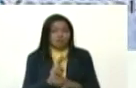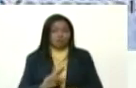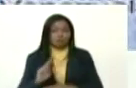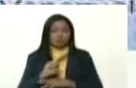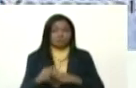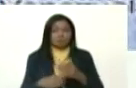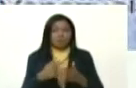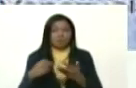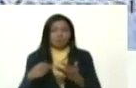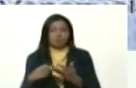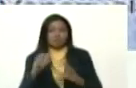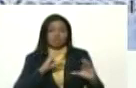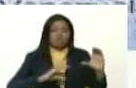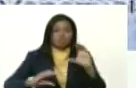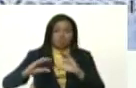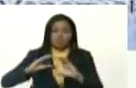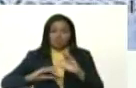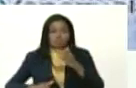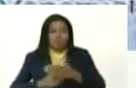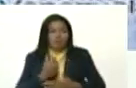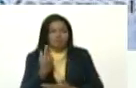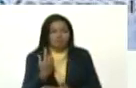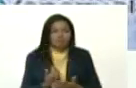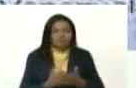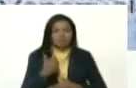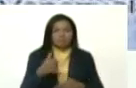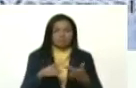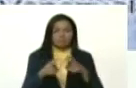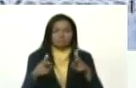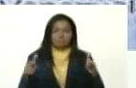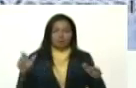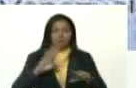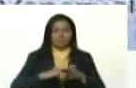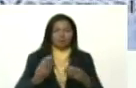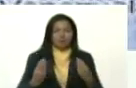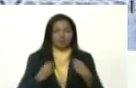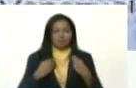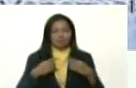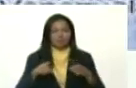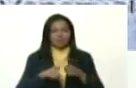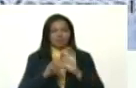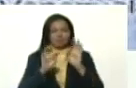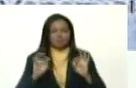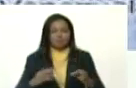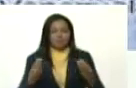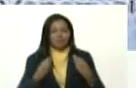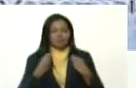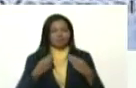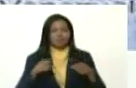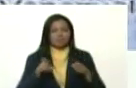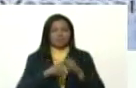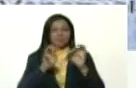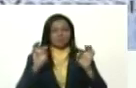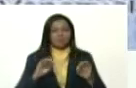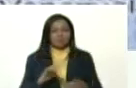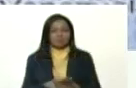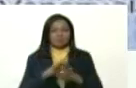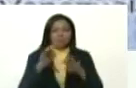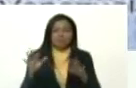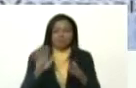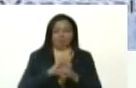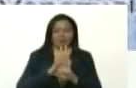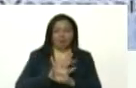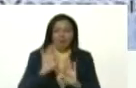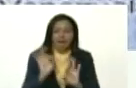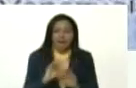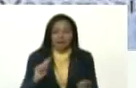los medios de comunicación, expandir esto, porque es la vida. es la vida. No nos dejemos cambiar